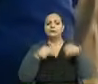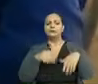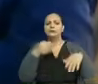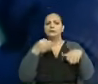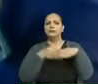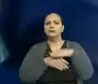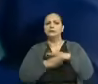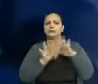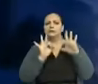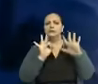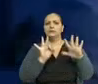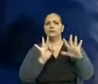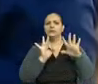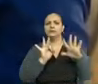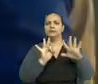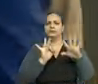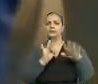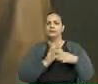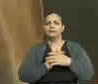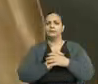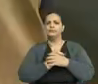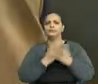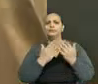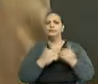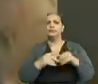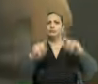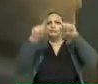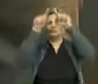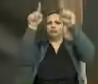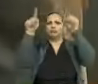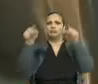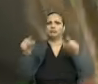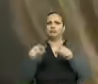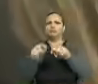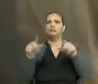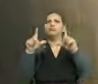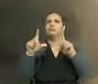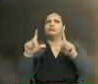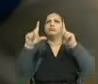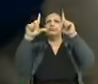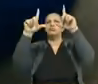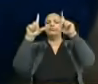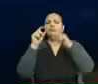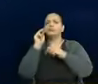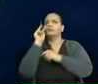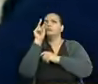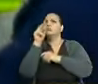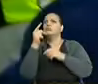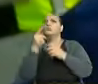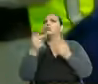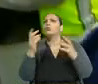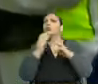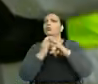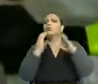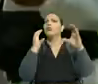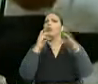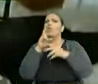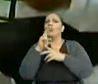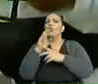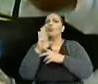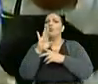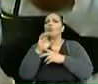conocido, ¿no? ¿Se ha procedido a señalizar esta área? Sí, el día de hoy ya hemos puesto la señalización,